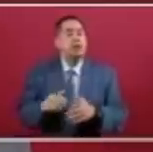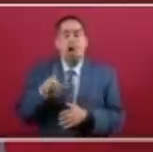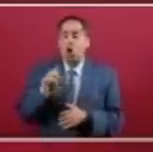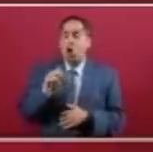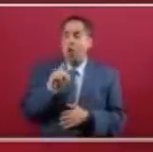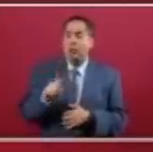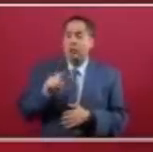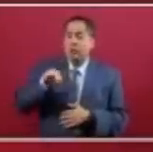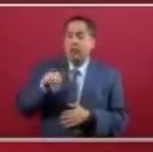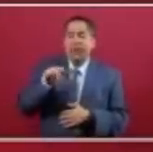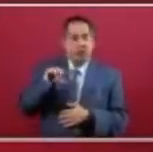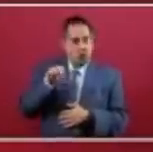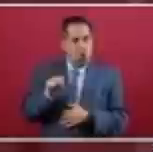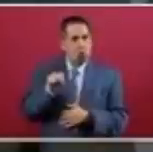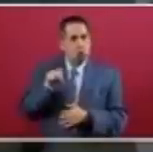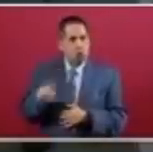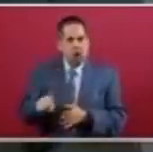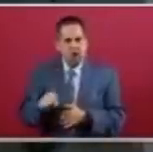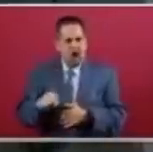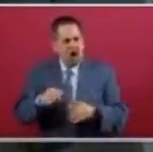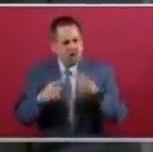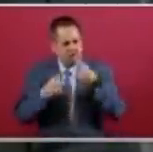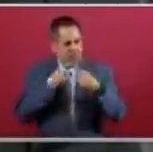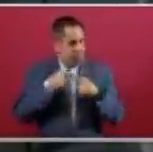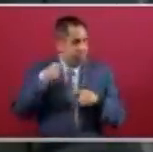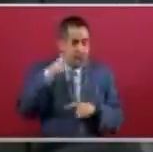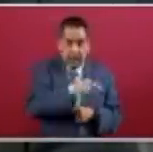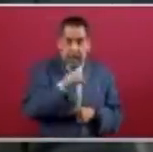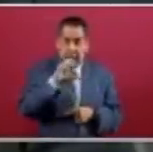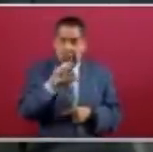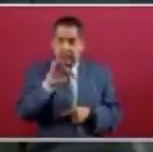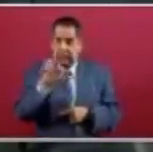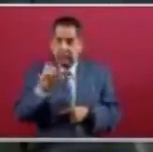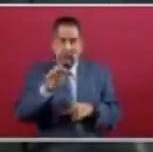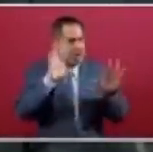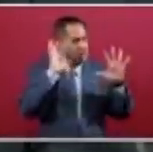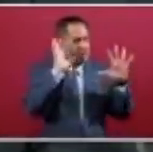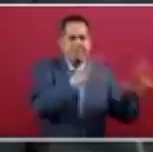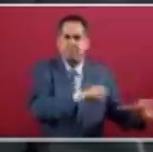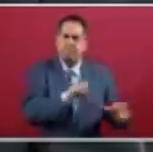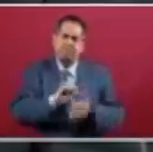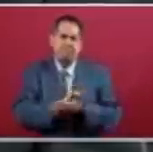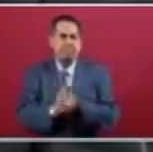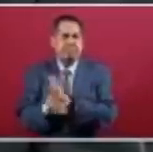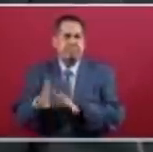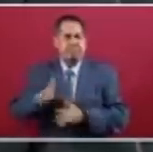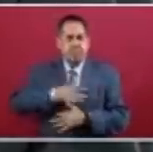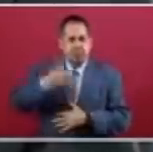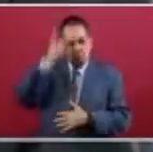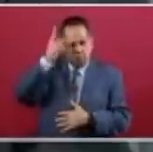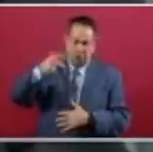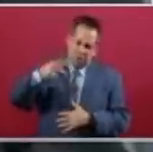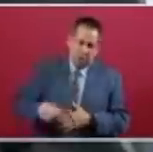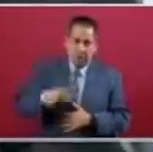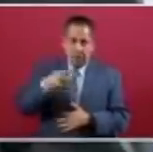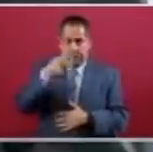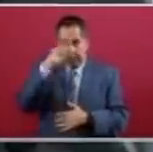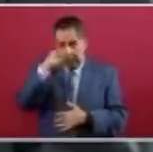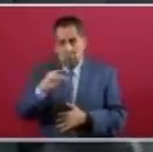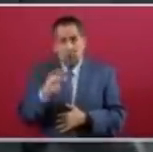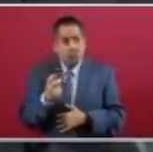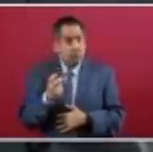López Mateos lleva a cabo la nacionalización de la industria eléctrica y advierte,